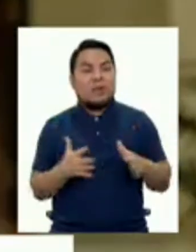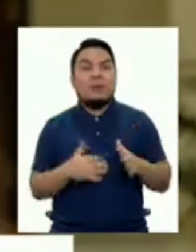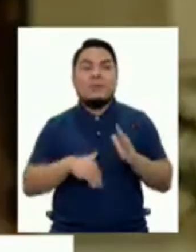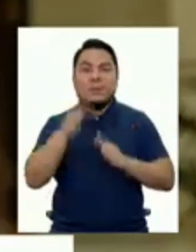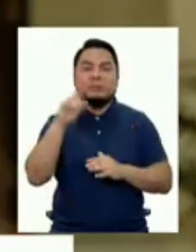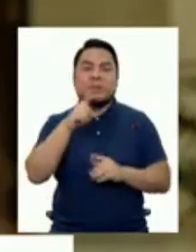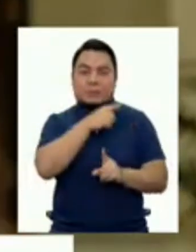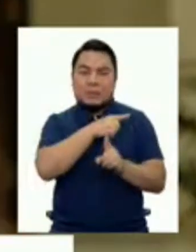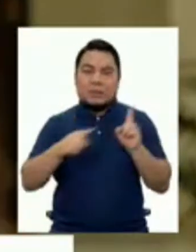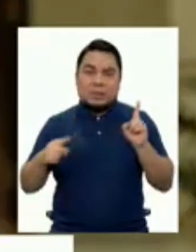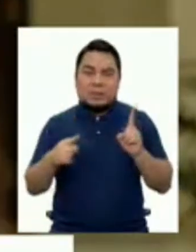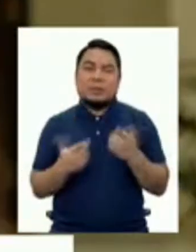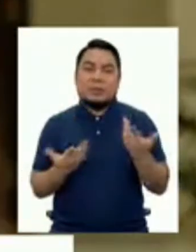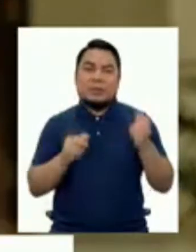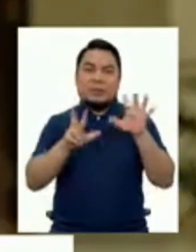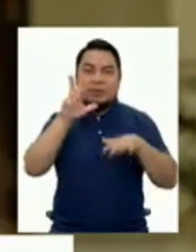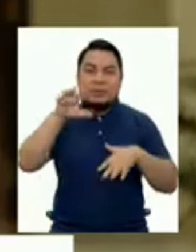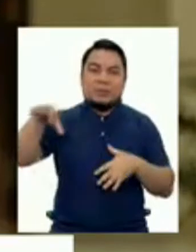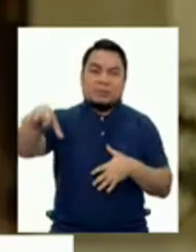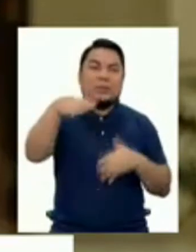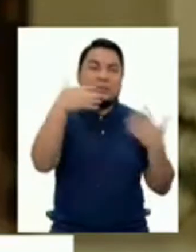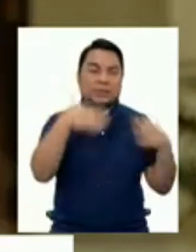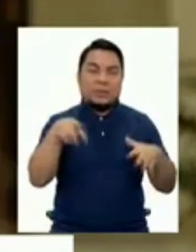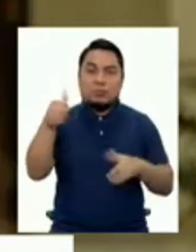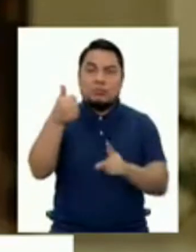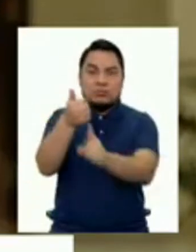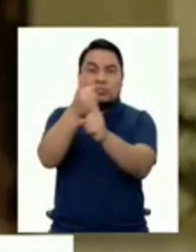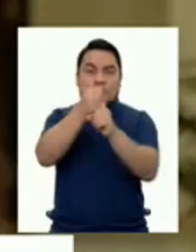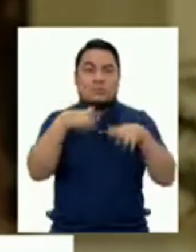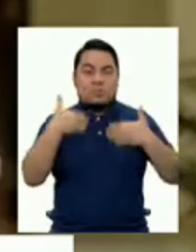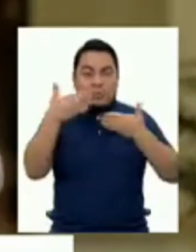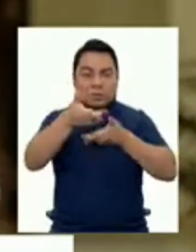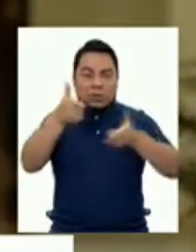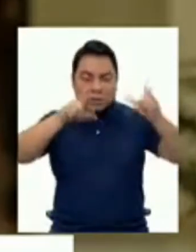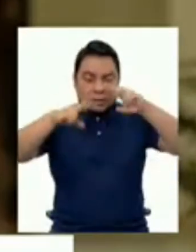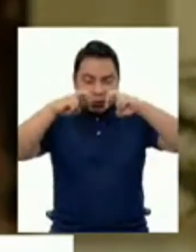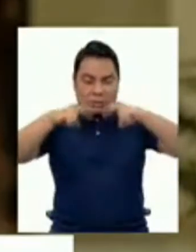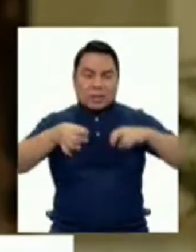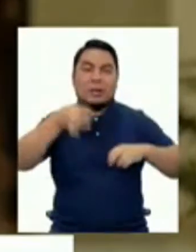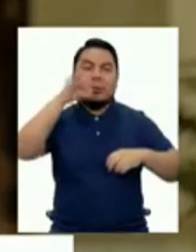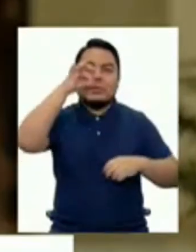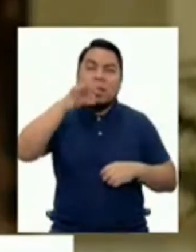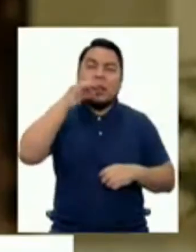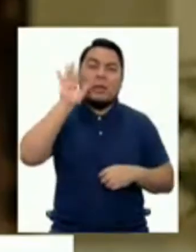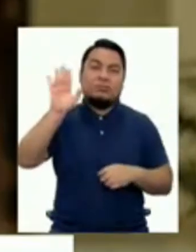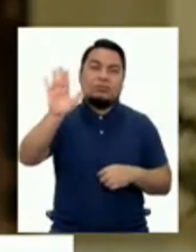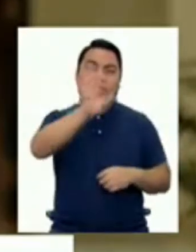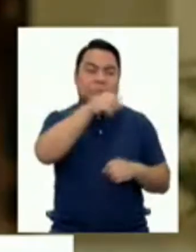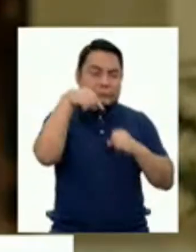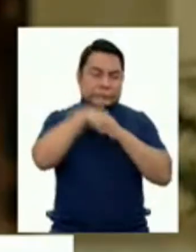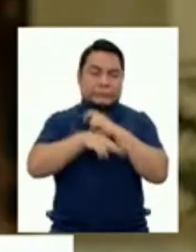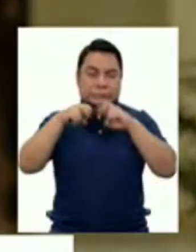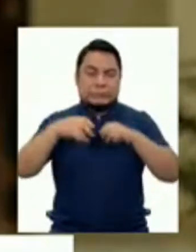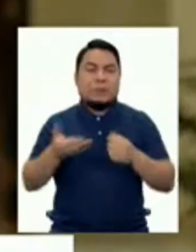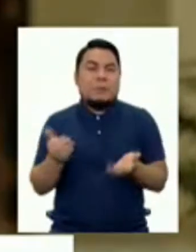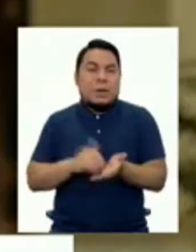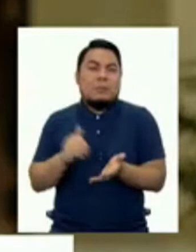de la mitad de las regiones del Perú con la capacidad de hacer las pruebas moleculares. Por eso, día a día, aumentamos la